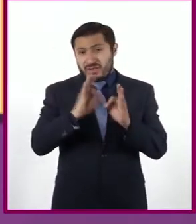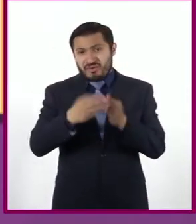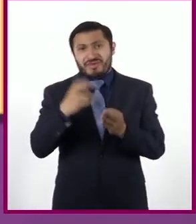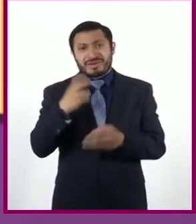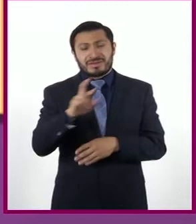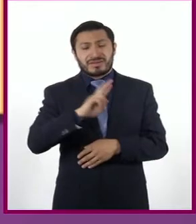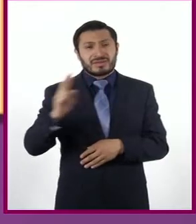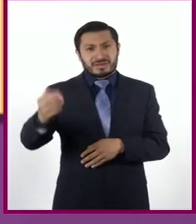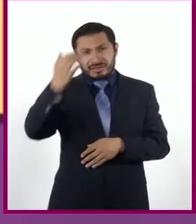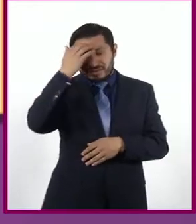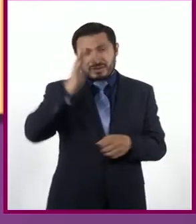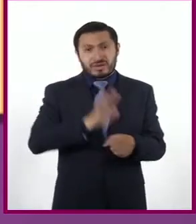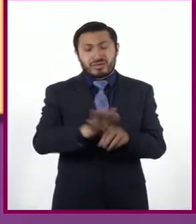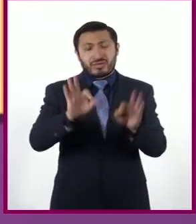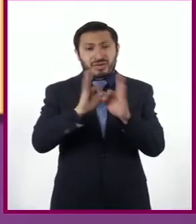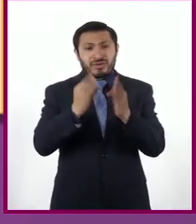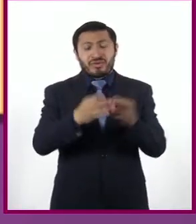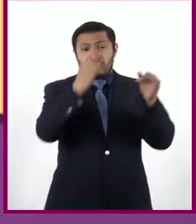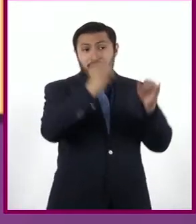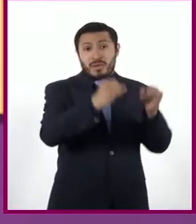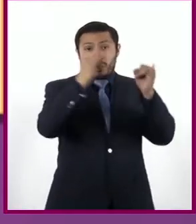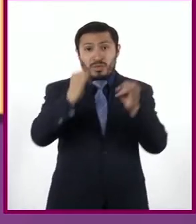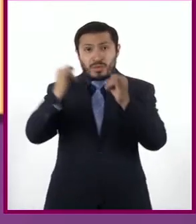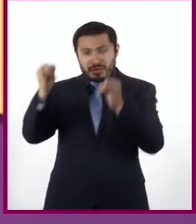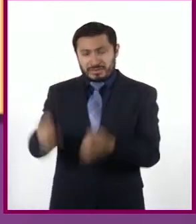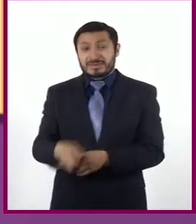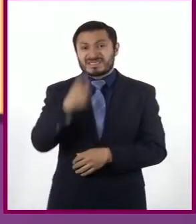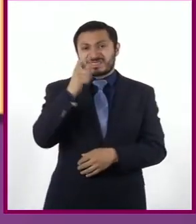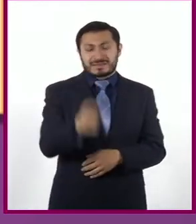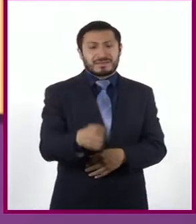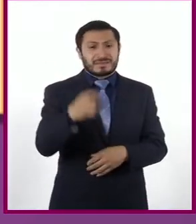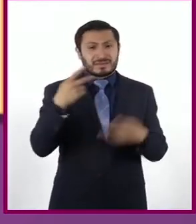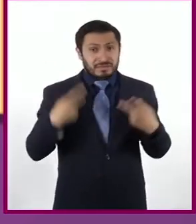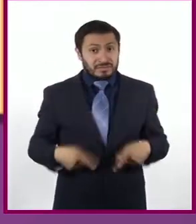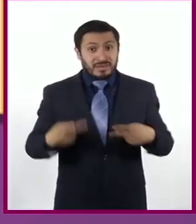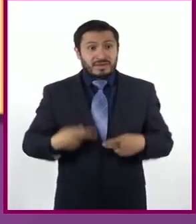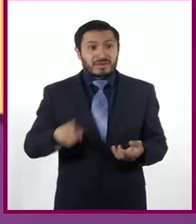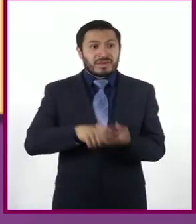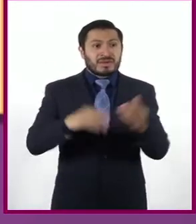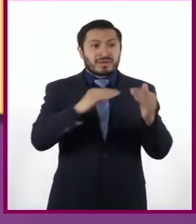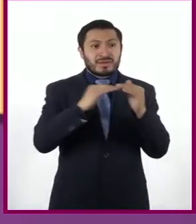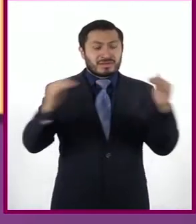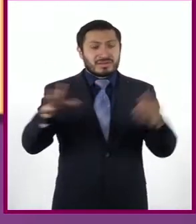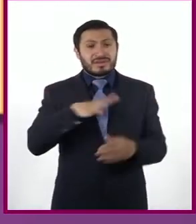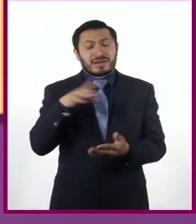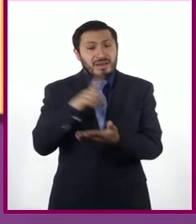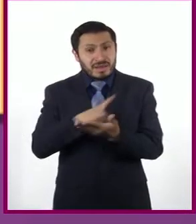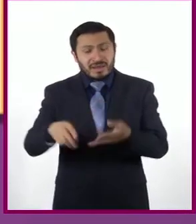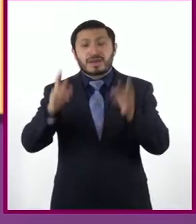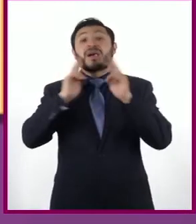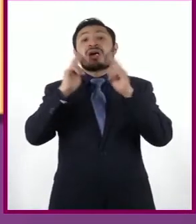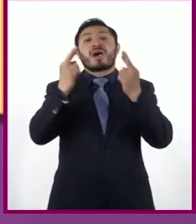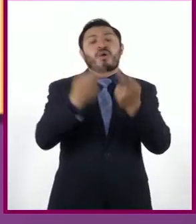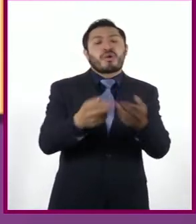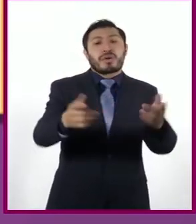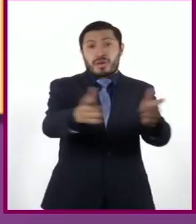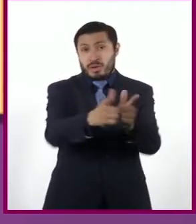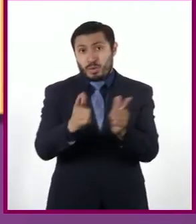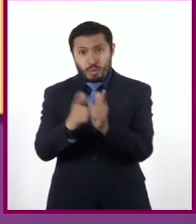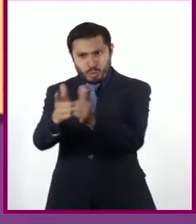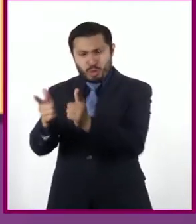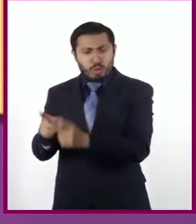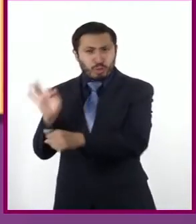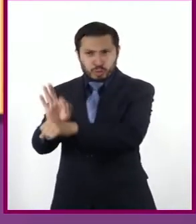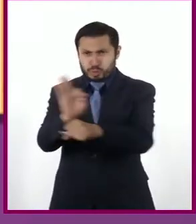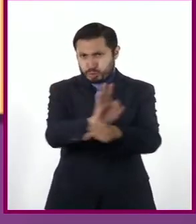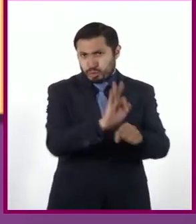la condición de ciudadanía. Es decir, un ciudadano en democracia tiene el derecho de reunirse, formar grupos para